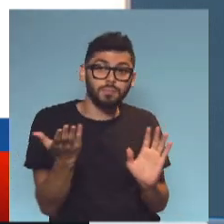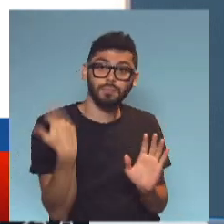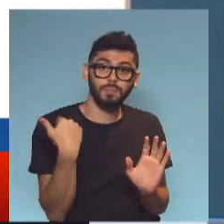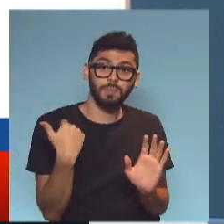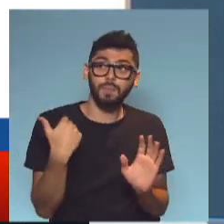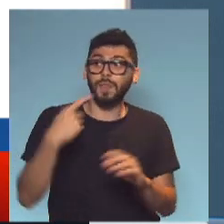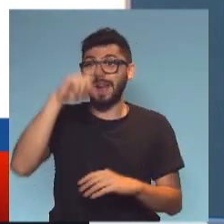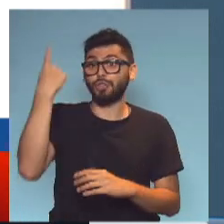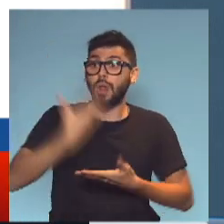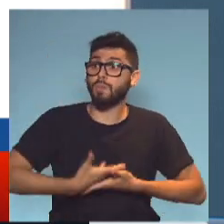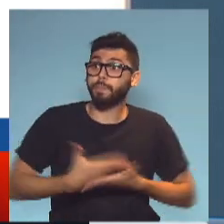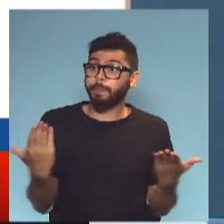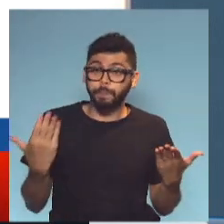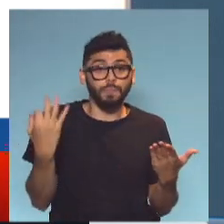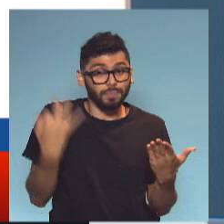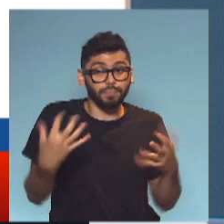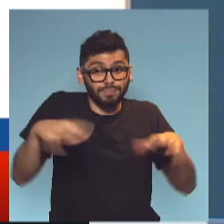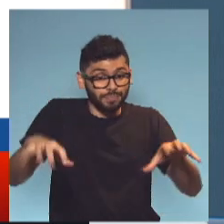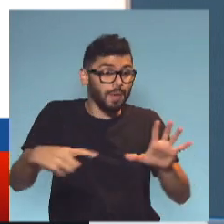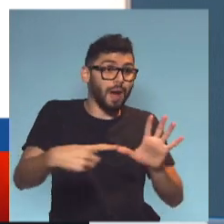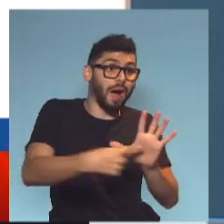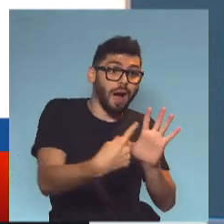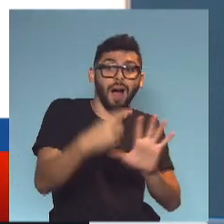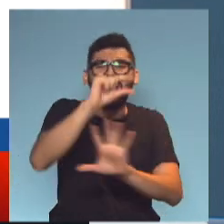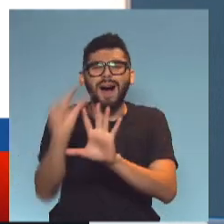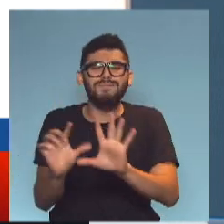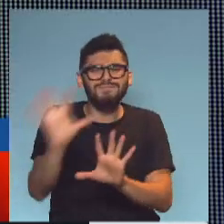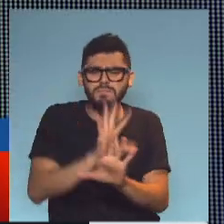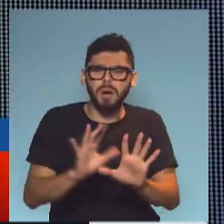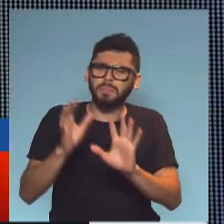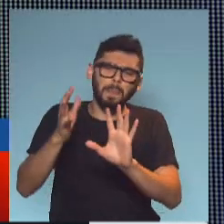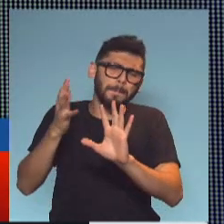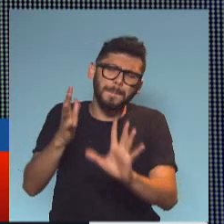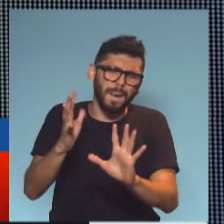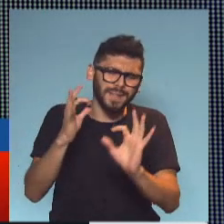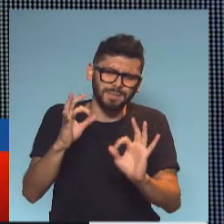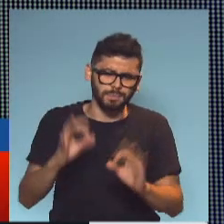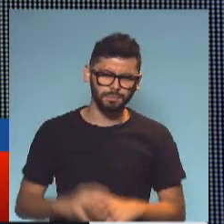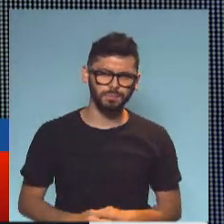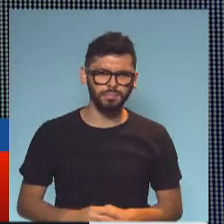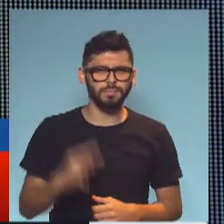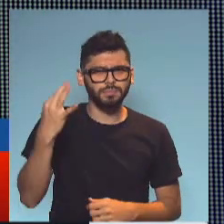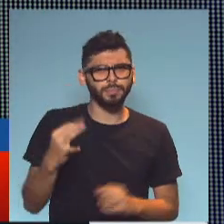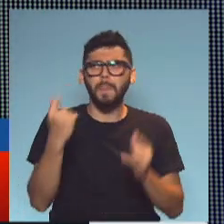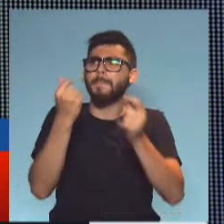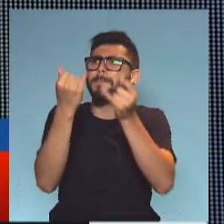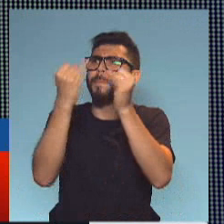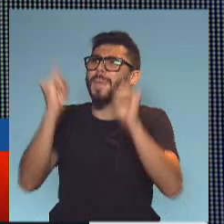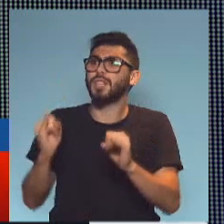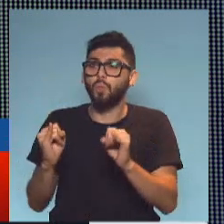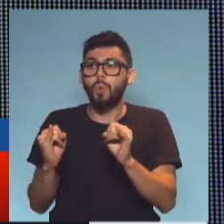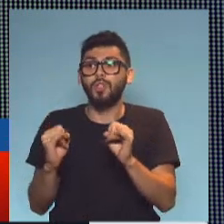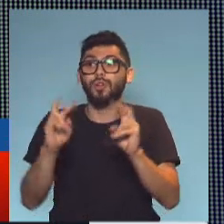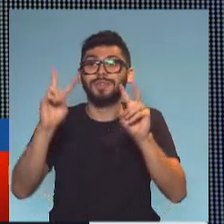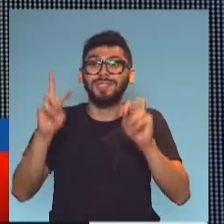Poder Ejecutivo Nacional a lo que va a pasar por lo menos en el área metropolitana. En el presupuesto no estaba contemplada una ola tan fuerte, ¿no? Y